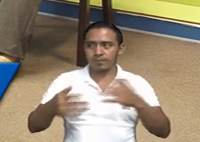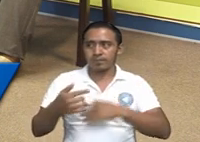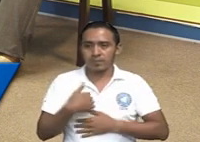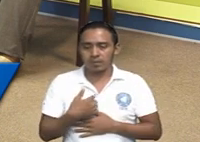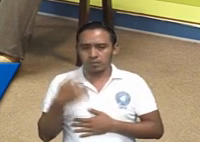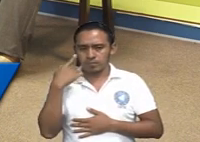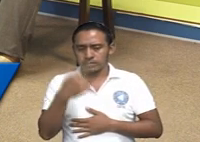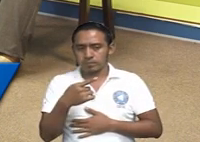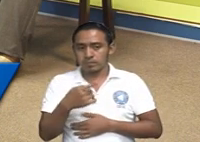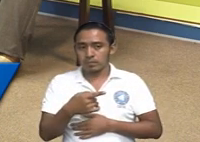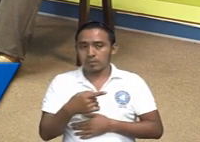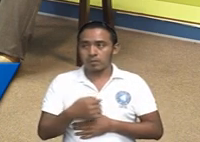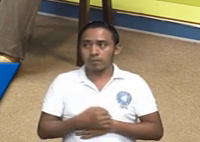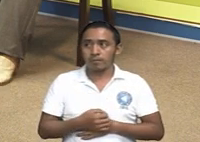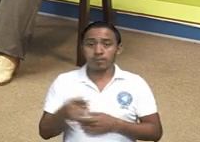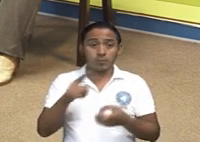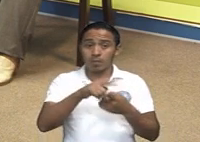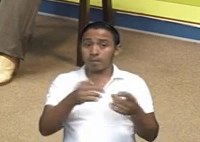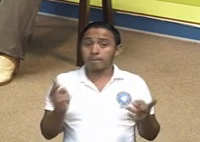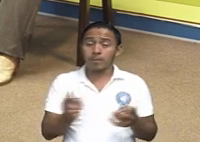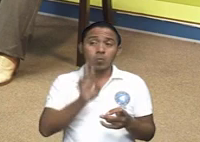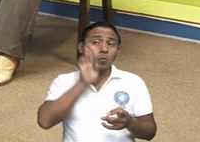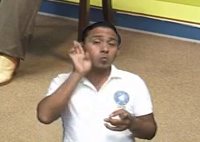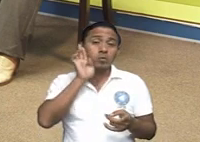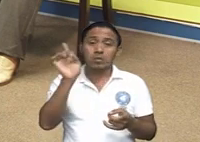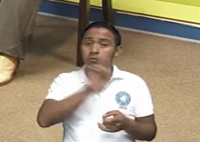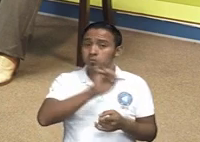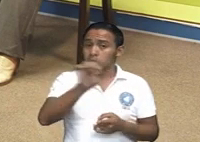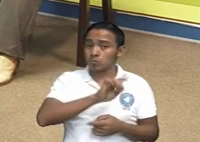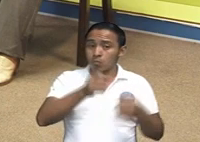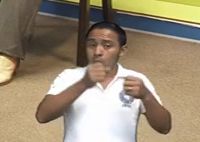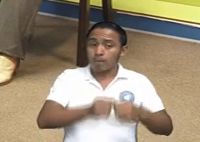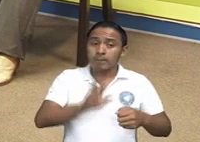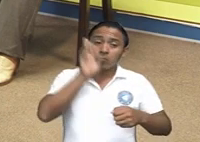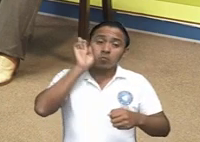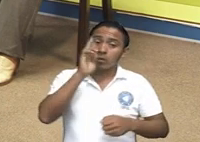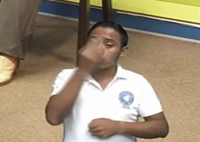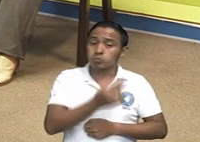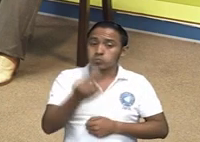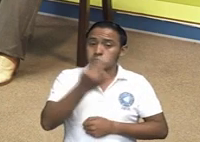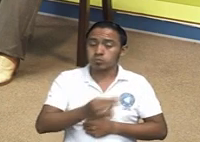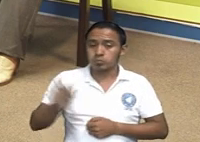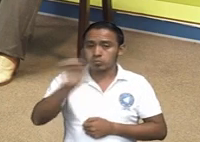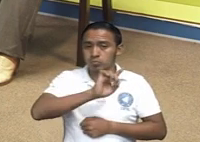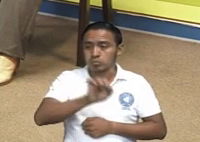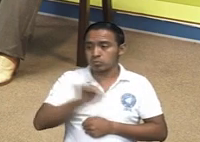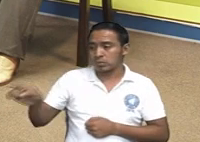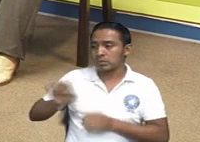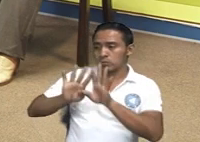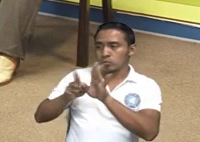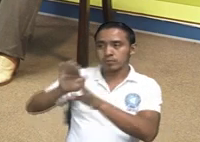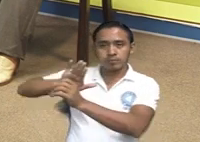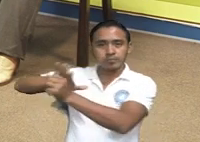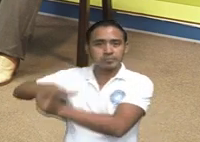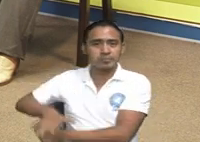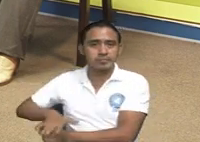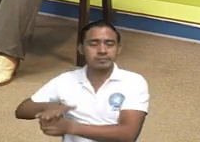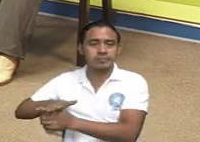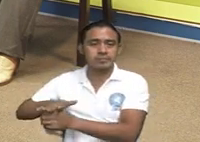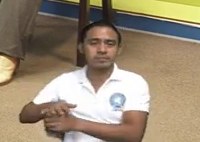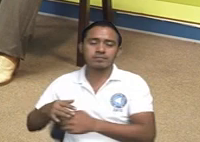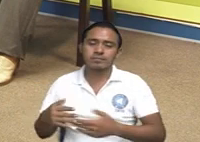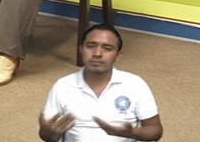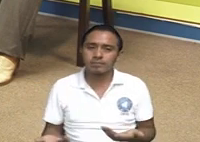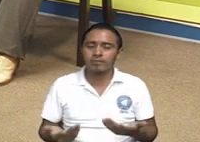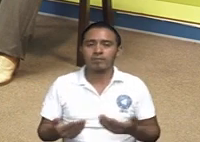verlo. No debes de vestirte de rosado porque los hombres no se visten así y disminuís a la mujer también. Y